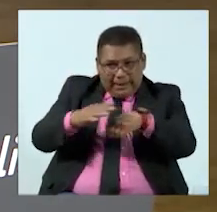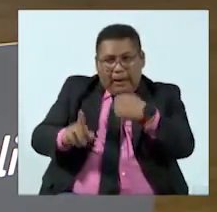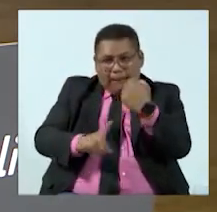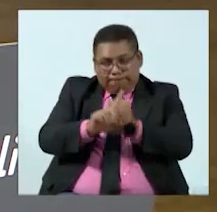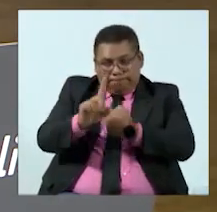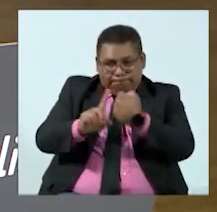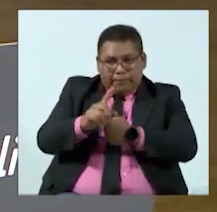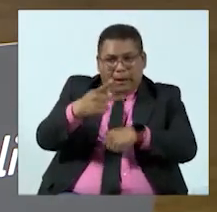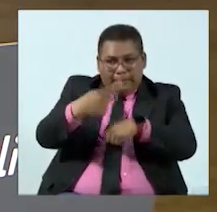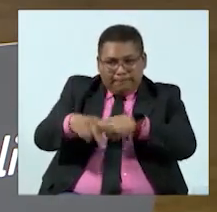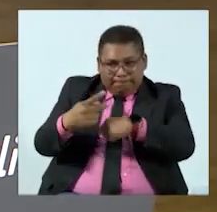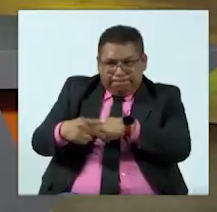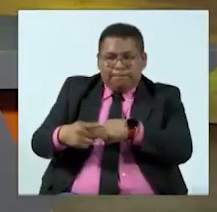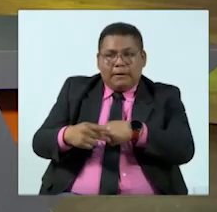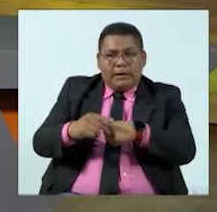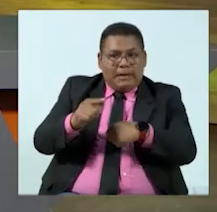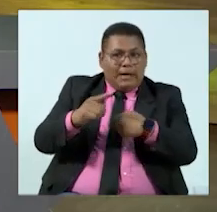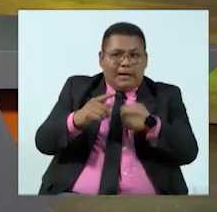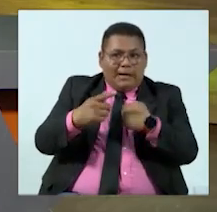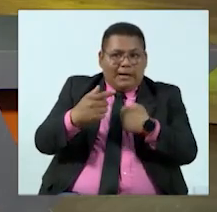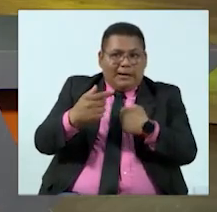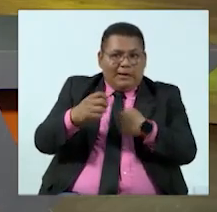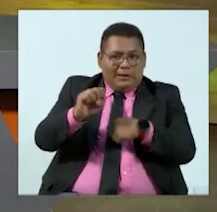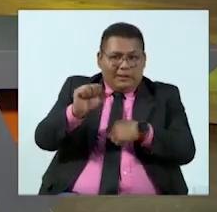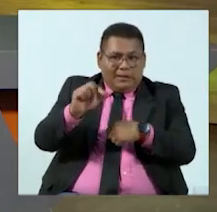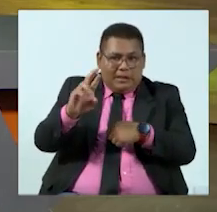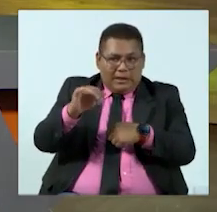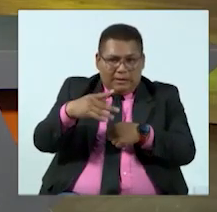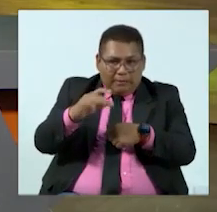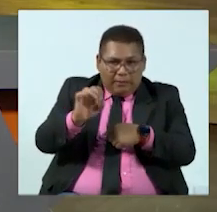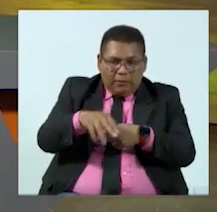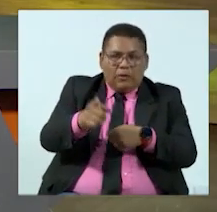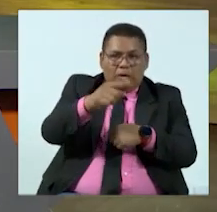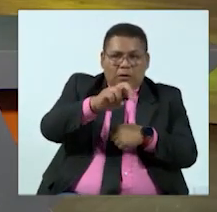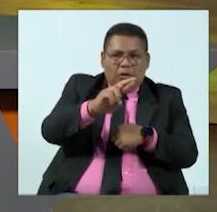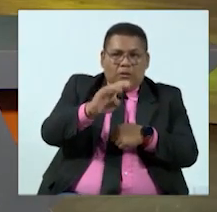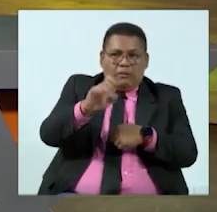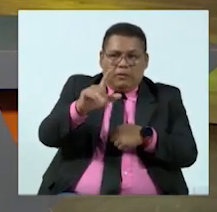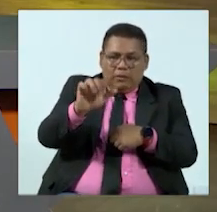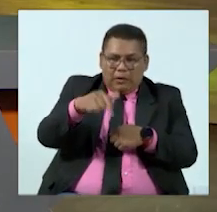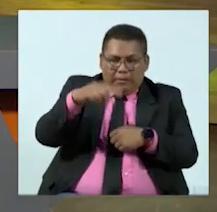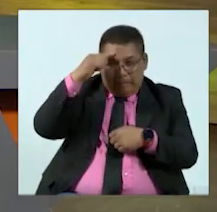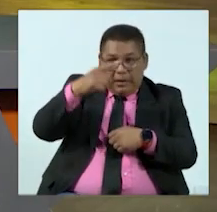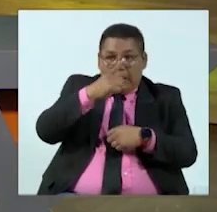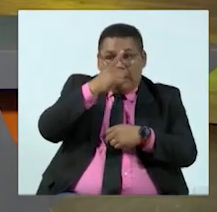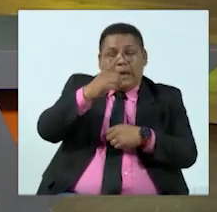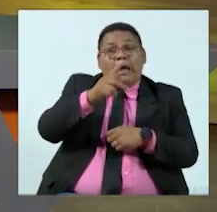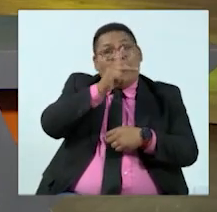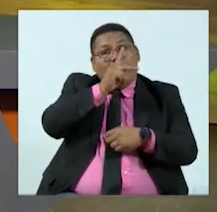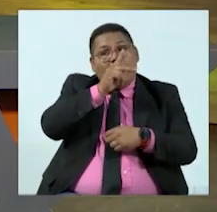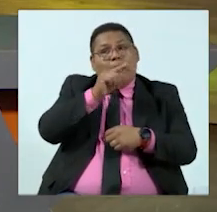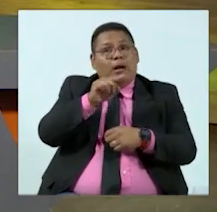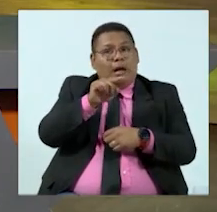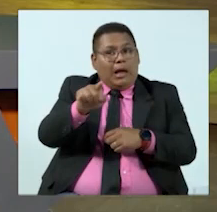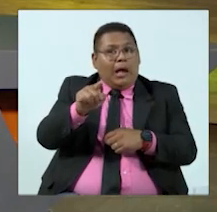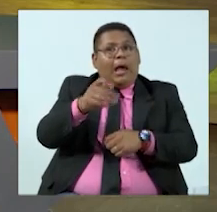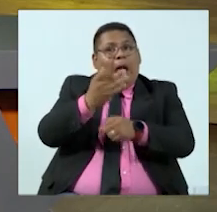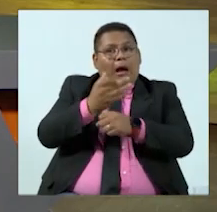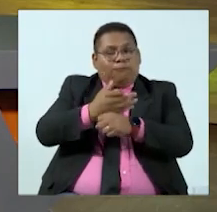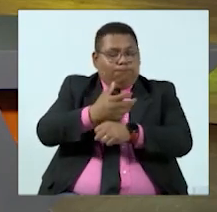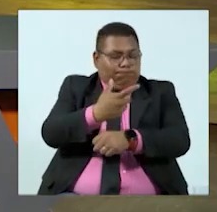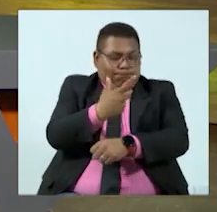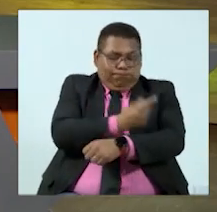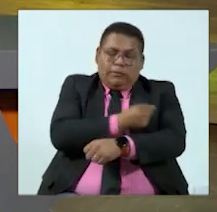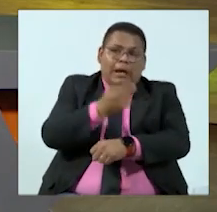sé cómo decirle al respecto de del sarampión de la rubiola como para que diga el Padre de Familia ahorita los llevo a la